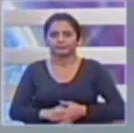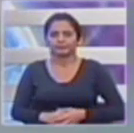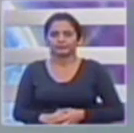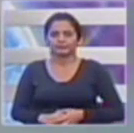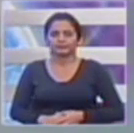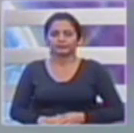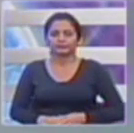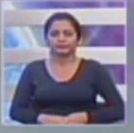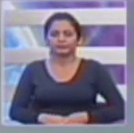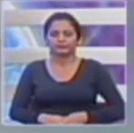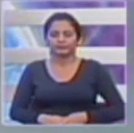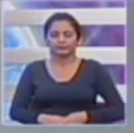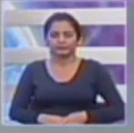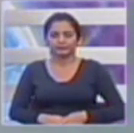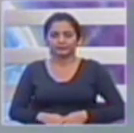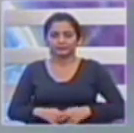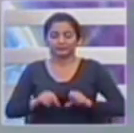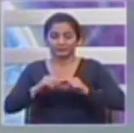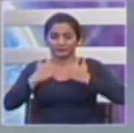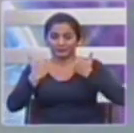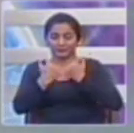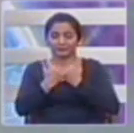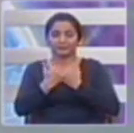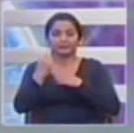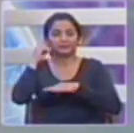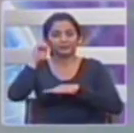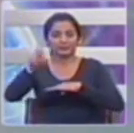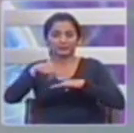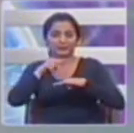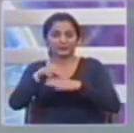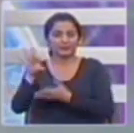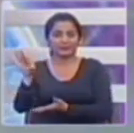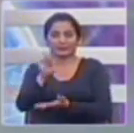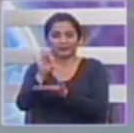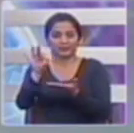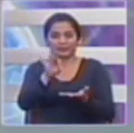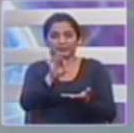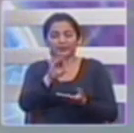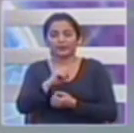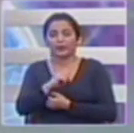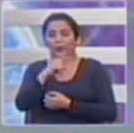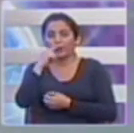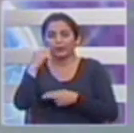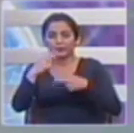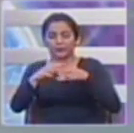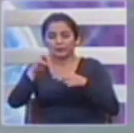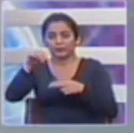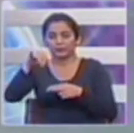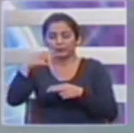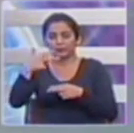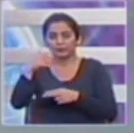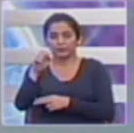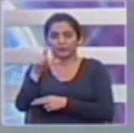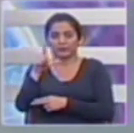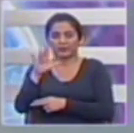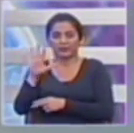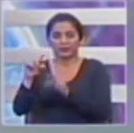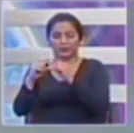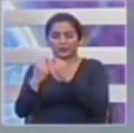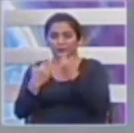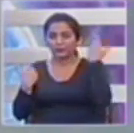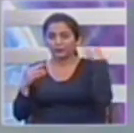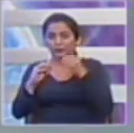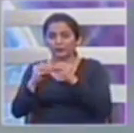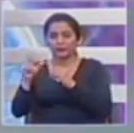candidatos a la Asamblea Nacional por el Distrito 3 de la provincia del Guayas, Michel Dumet de Alianza País y César Ron del Partido Social